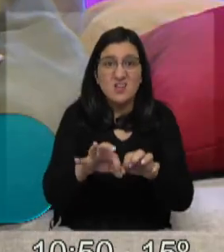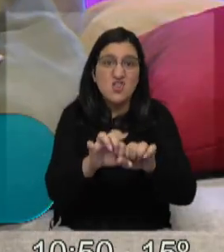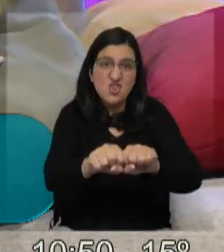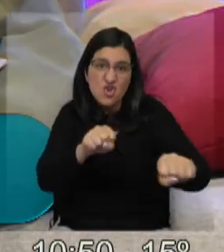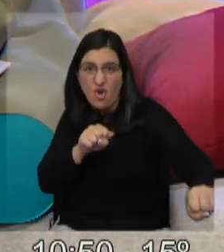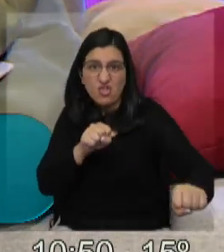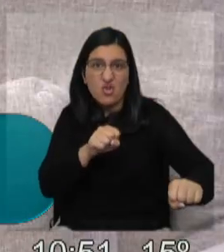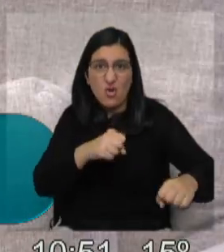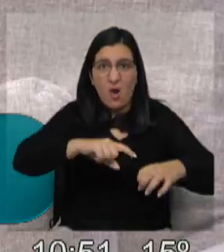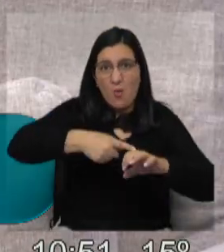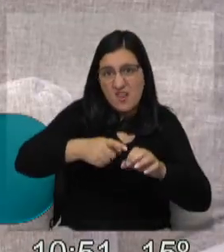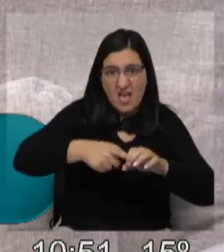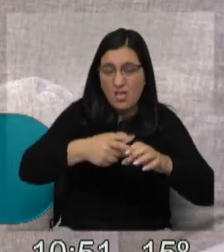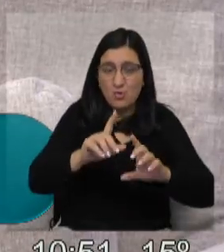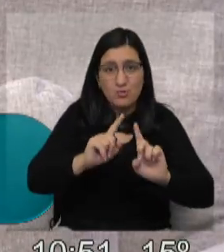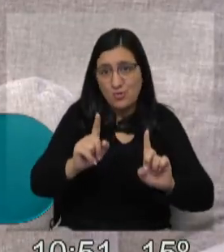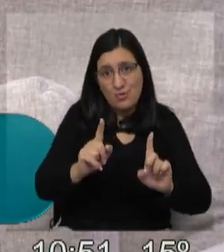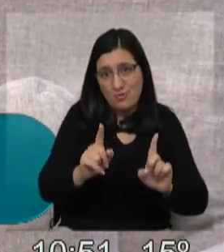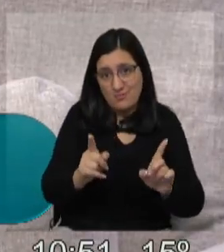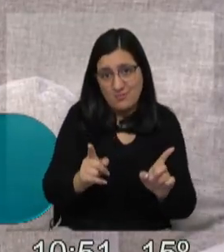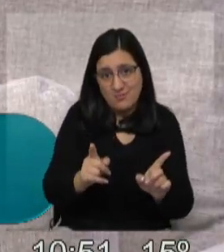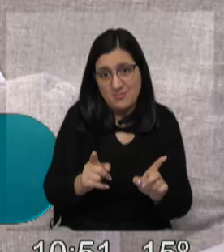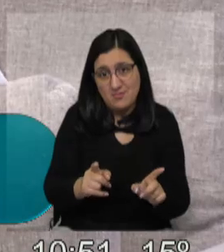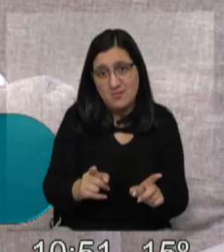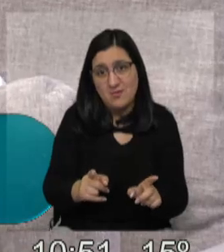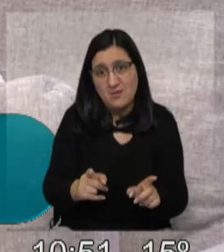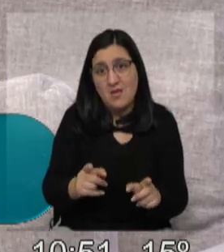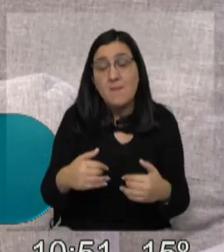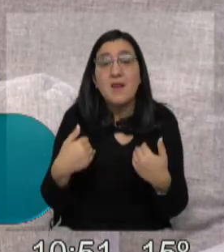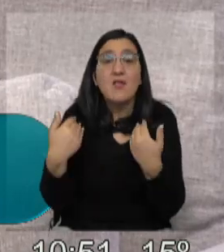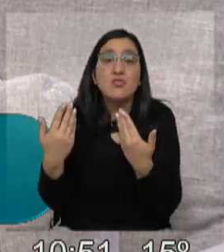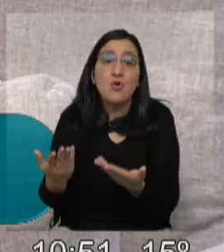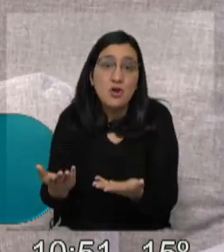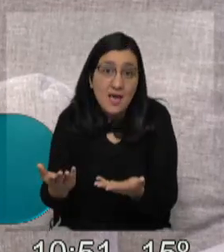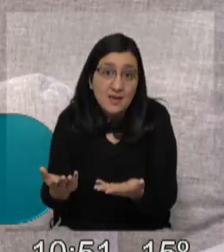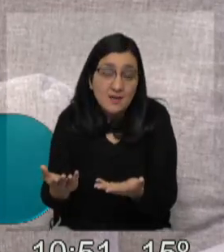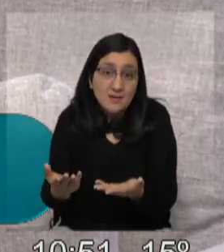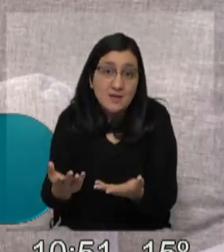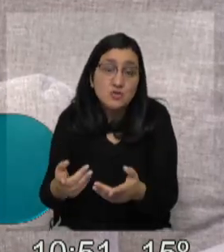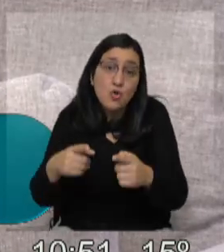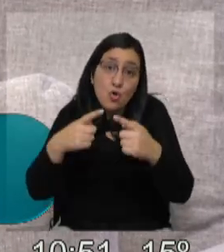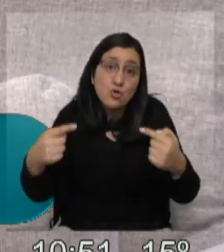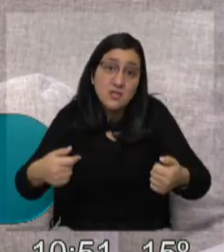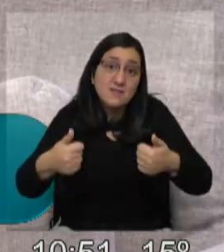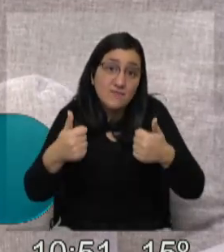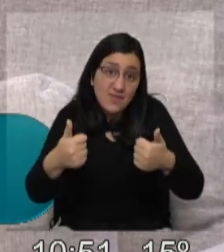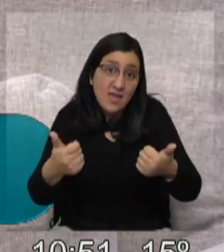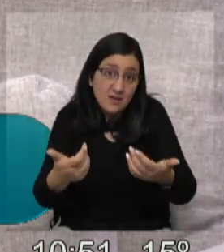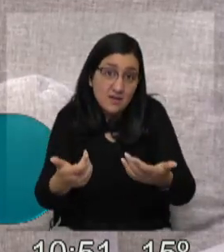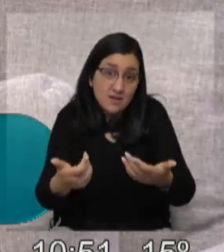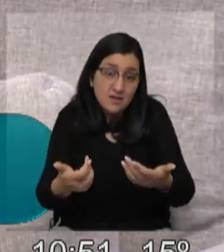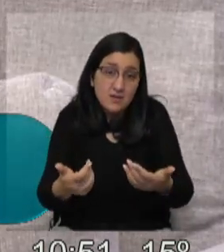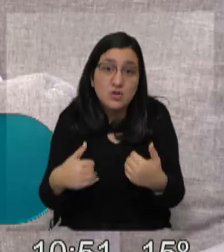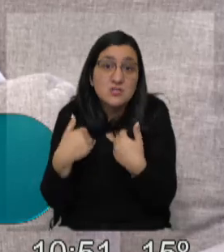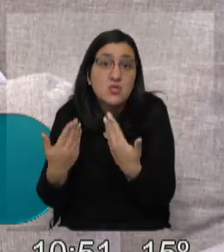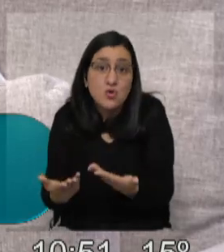no es sacarte de arriba textiles que ya no usamos o que están en mal estado. Para eso hay otras formas de descartar textiles, pero por favor, lo que se